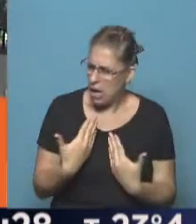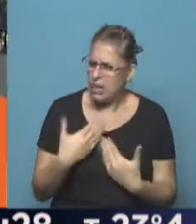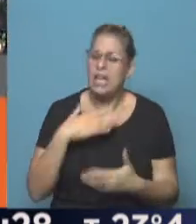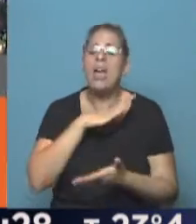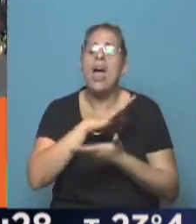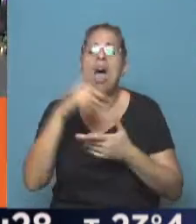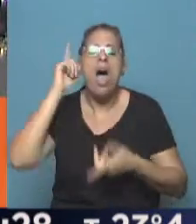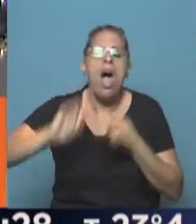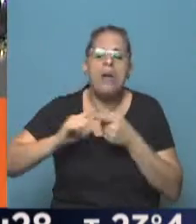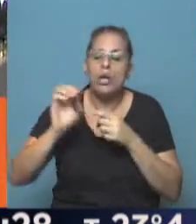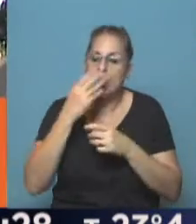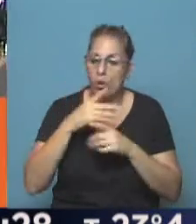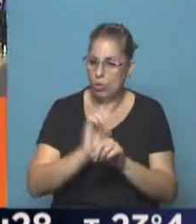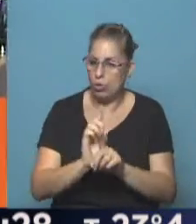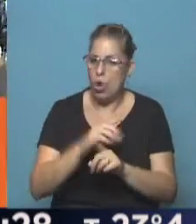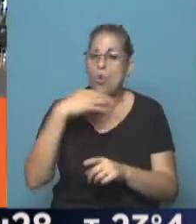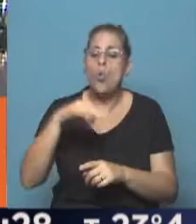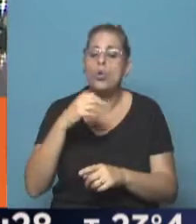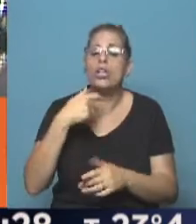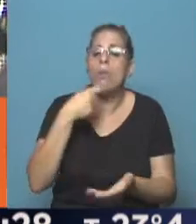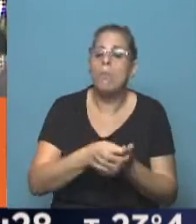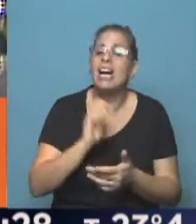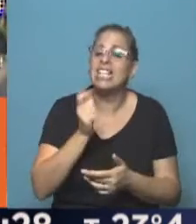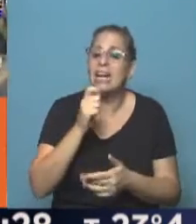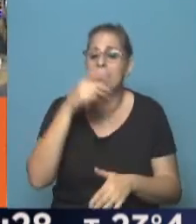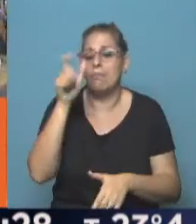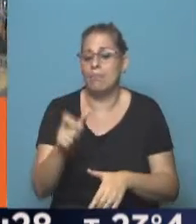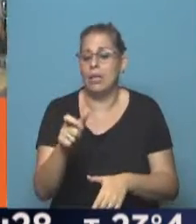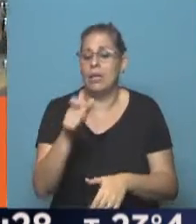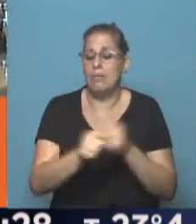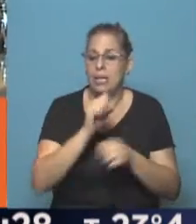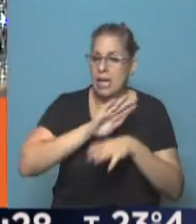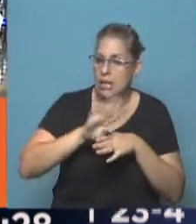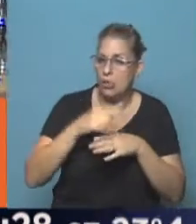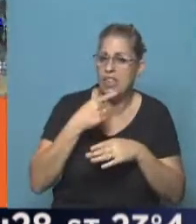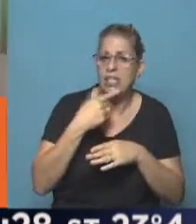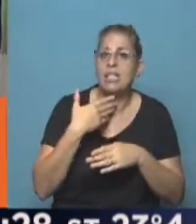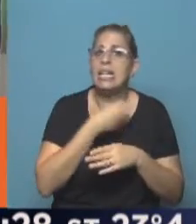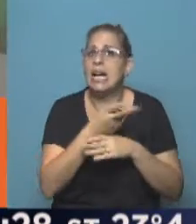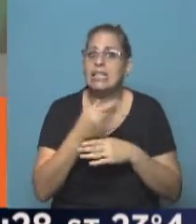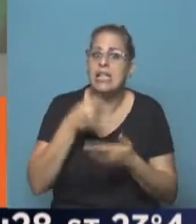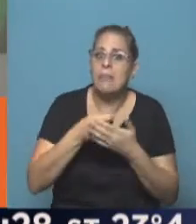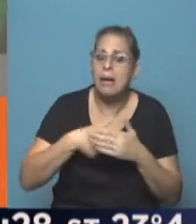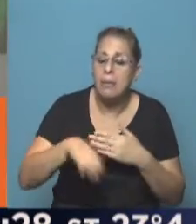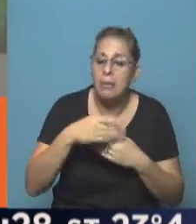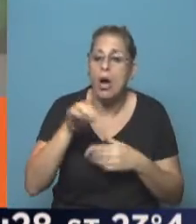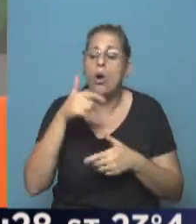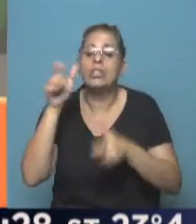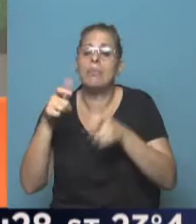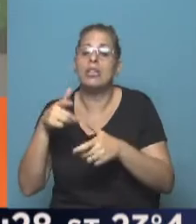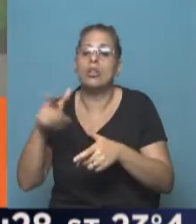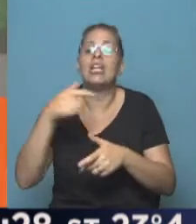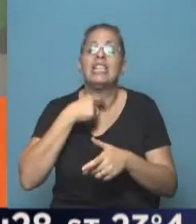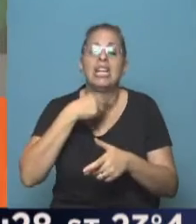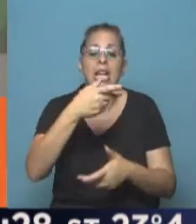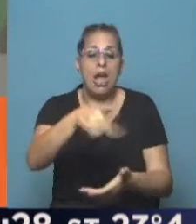oposición ni nadie puede dar un acuerdo. El único que puede ofrecer pagar es el deudor y el deudor dice cuánto puede pagar. Y la gente, que son los acreedores,